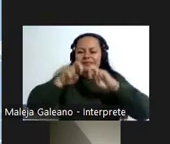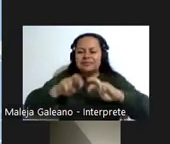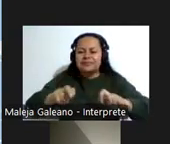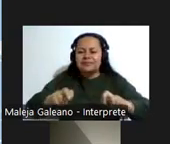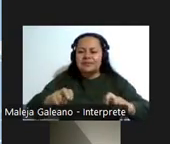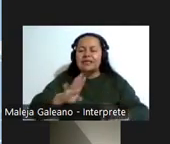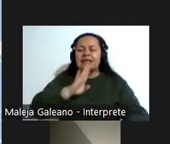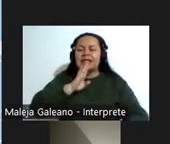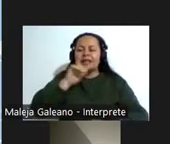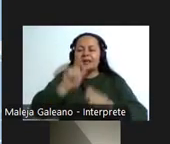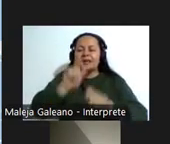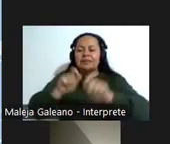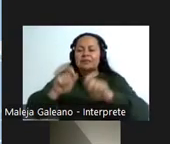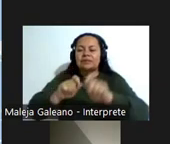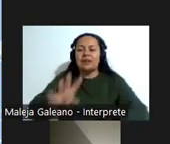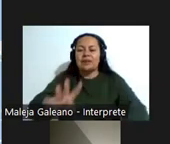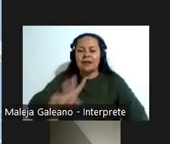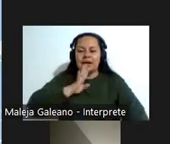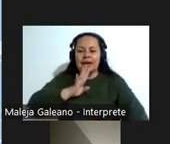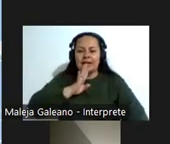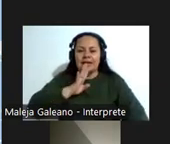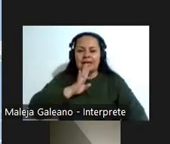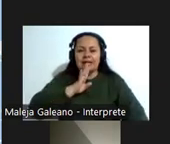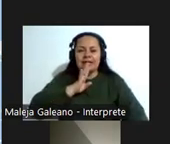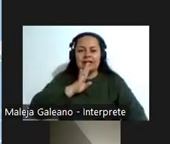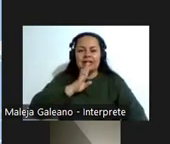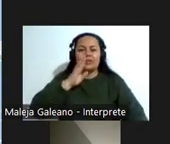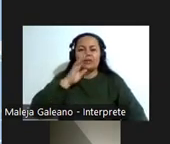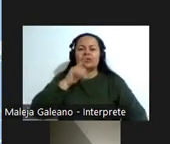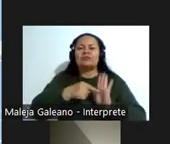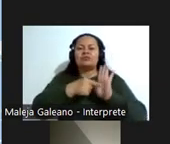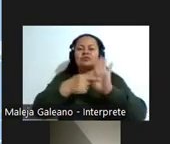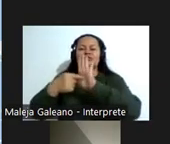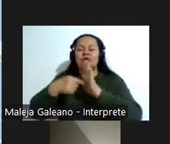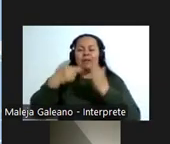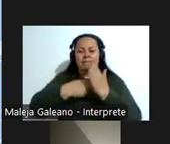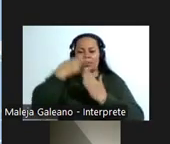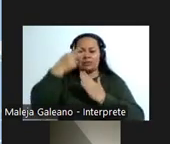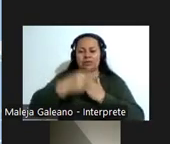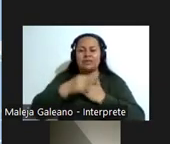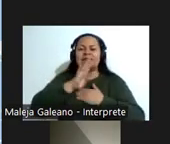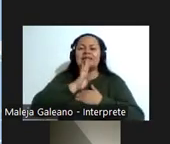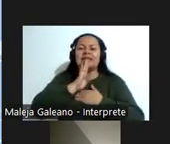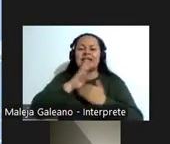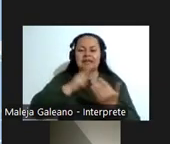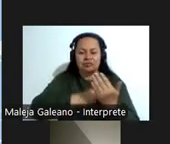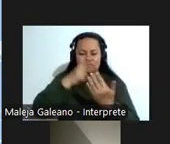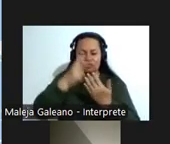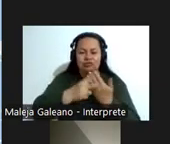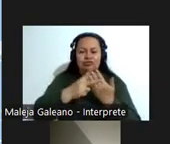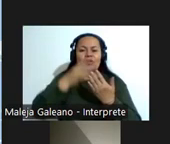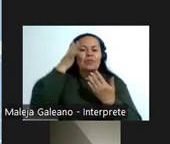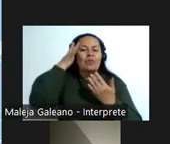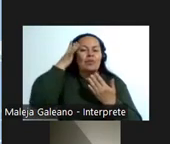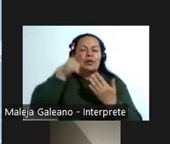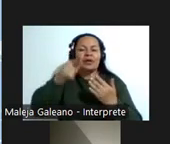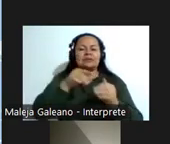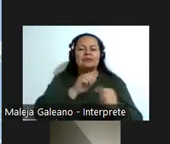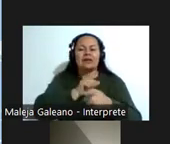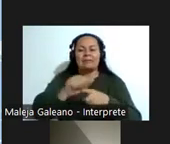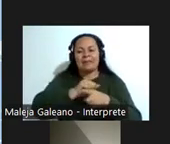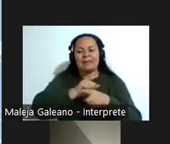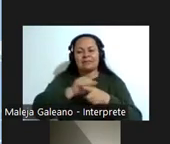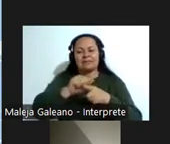las personas que hablan cuando se hace la presentación del proyecto? Incluso, ¿quiénes crean el proyecto? Porque esto era una práctica de